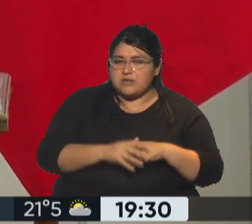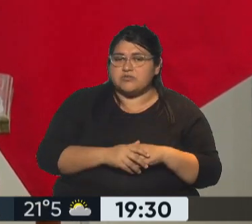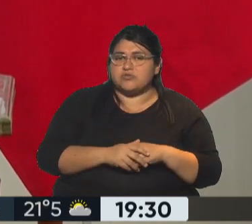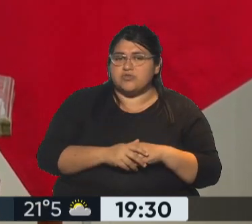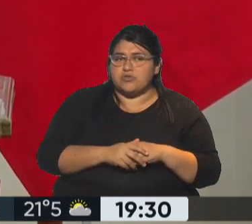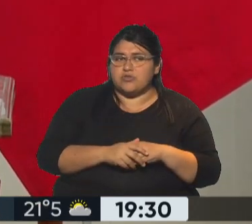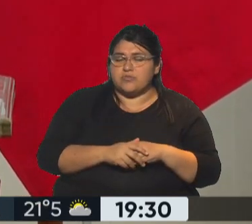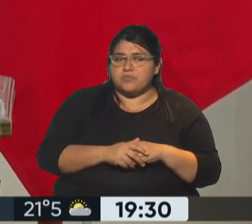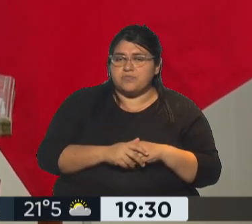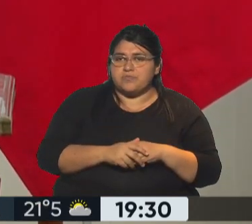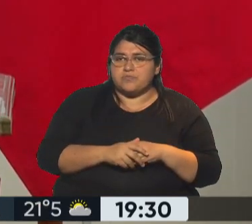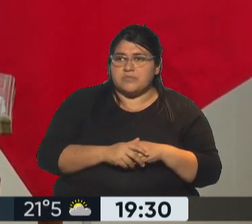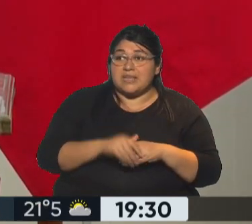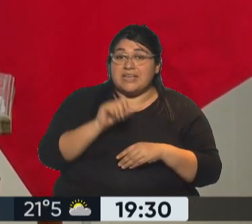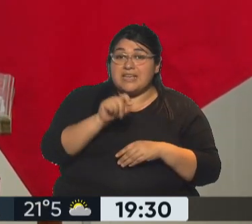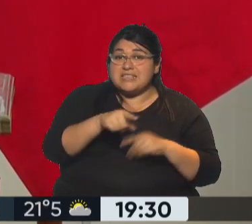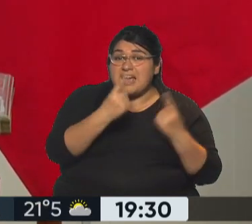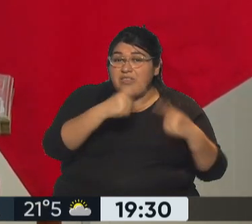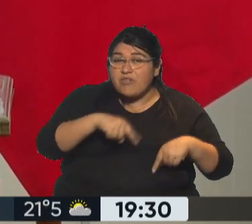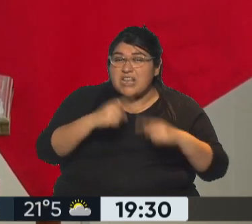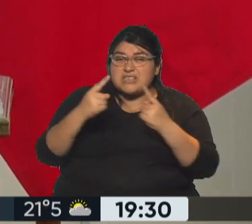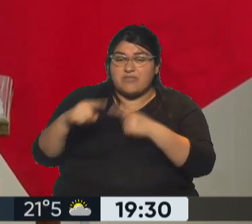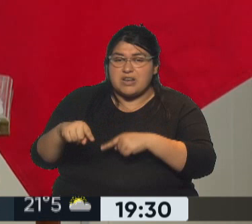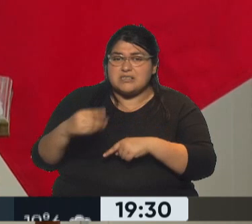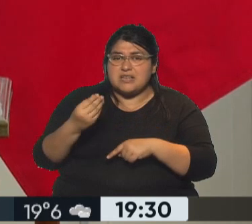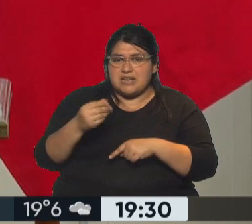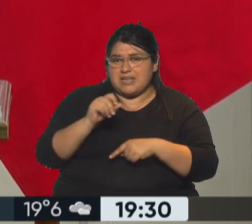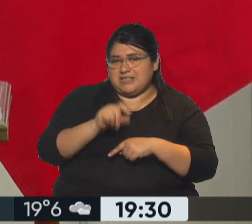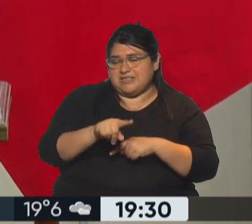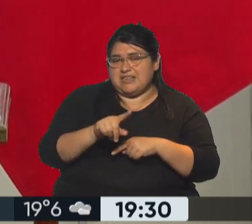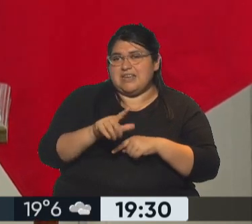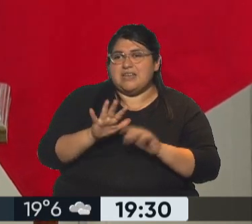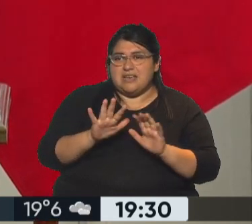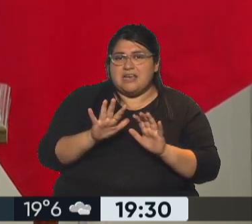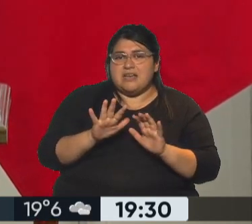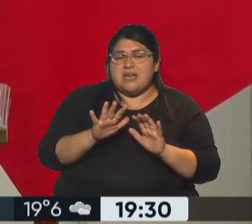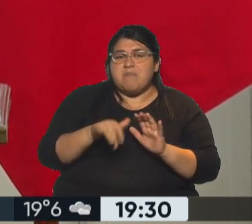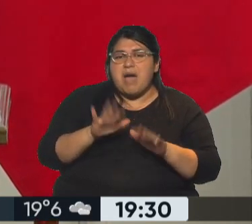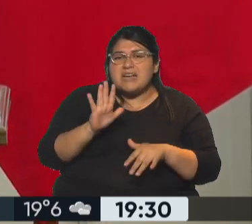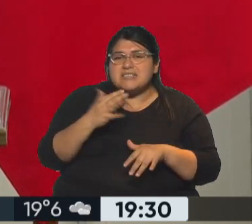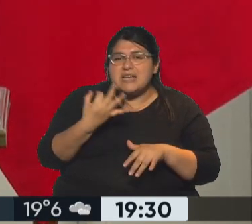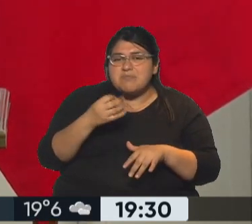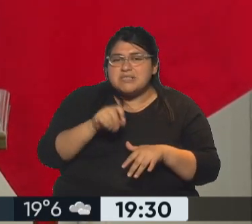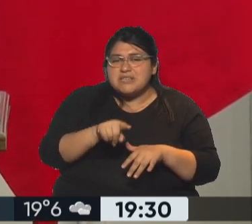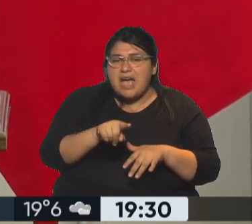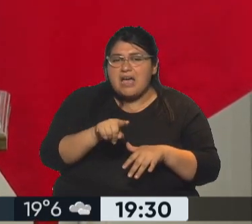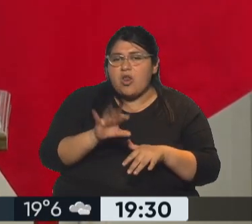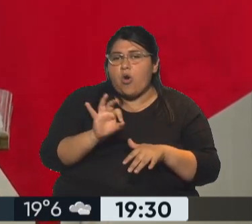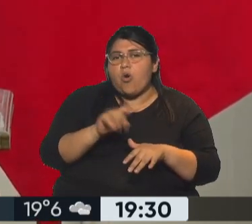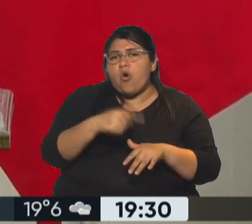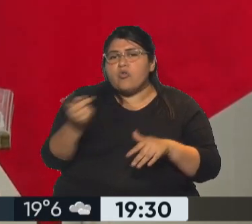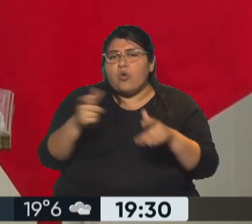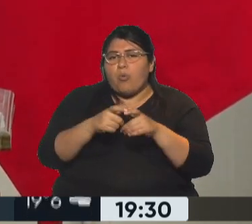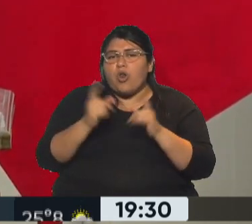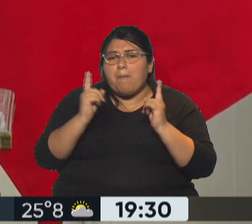los impuestos, y esa diferencia, ¿no?, entre bono y suma fija, uno más eventual, el otro más permanente. ¿Por